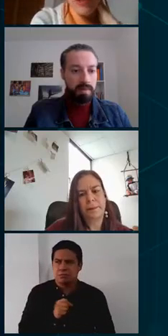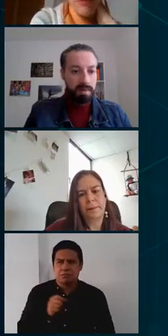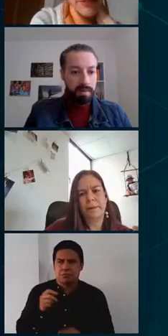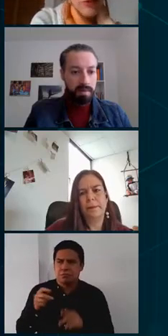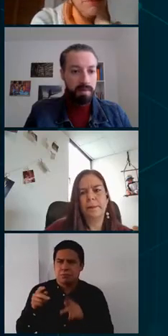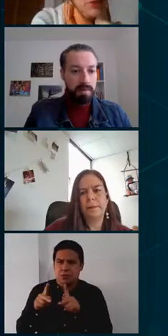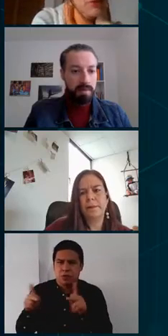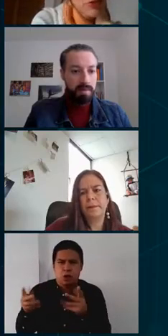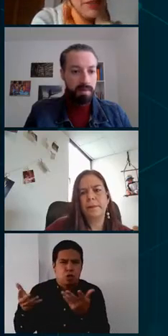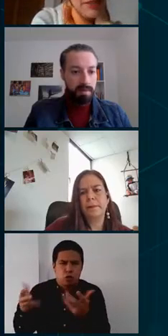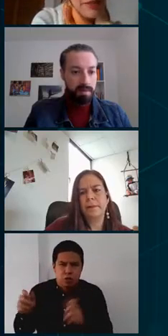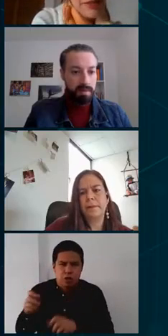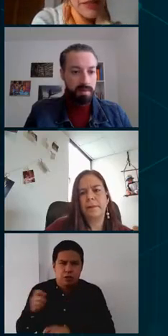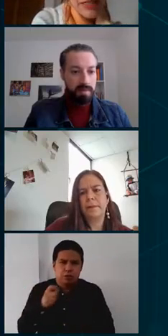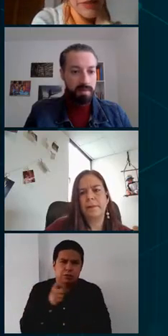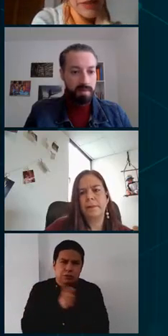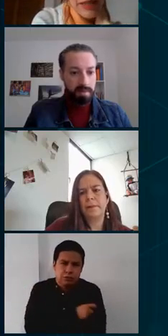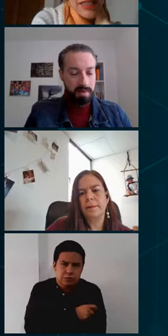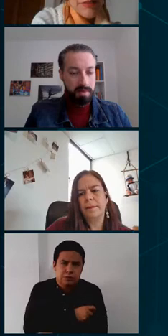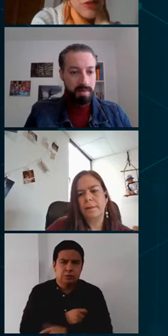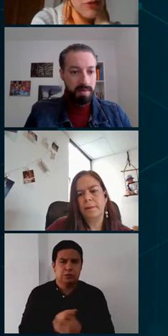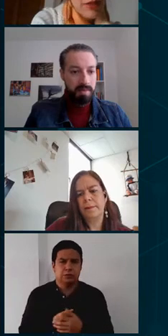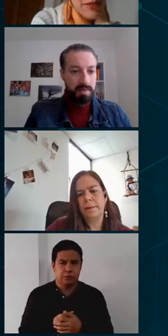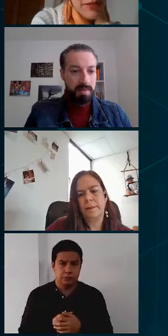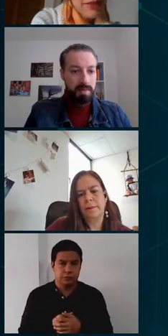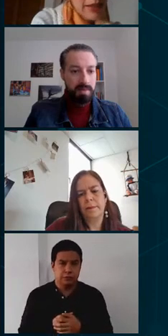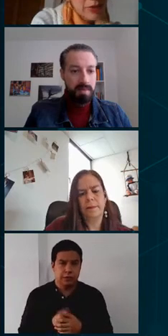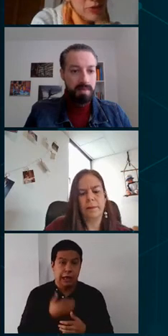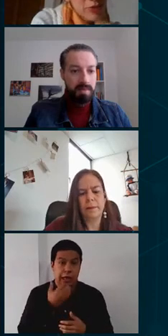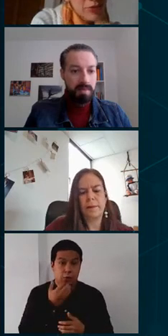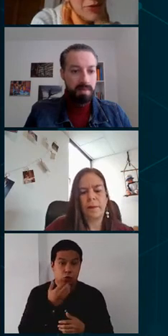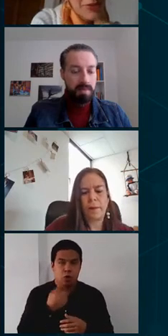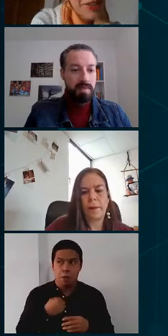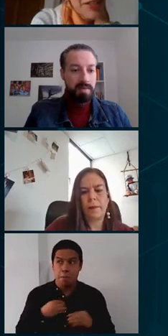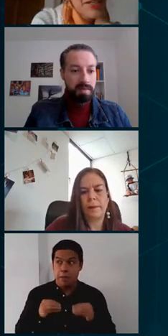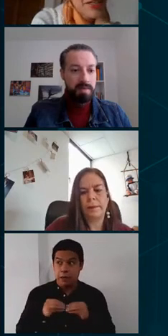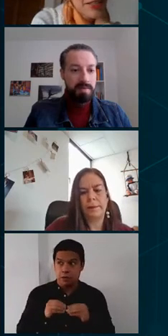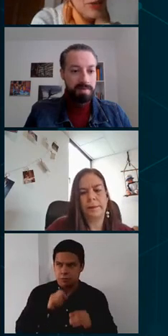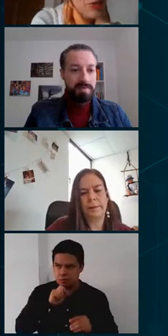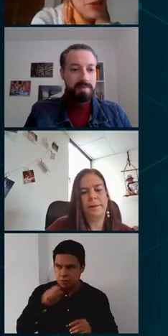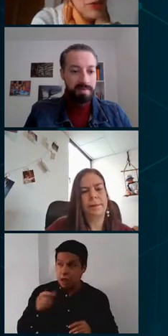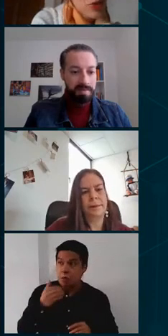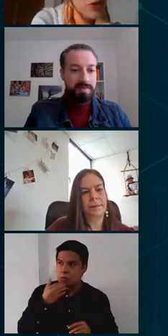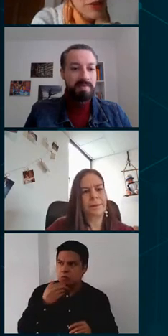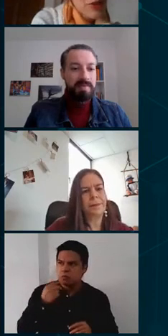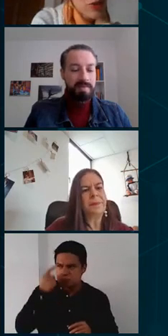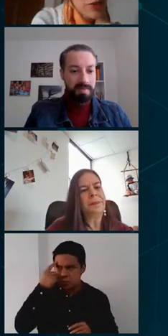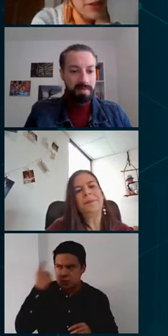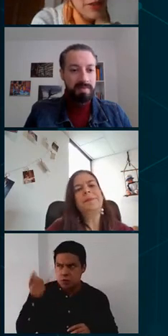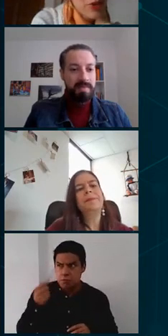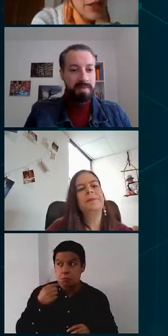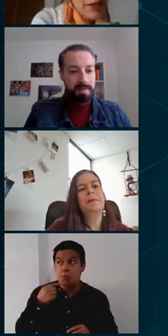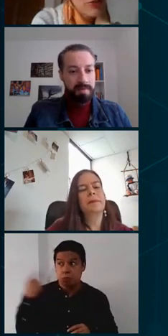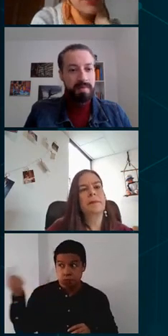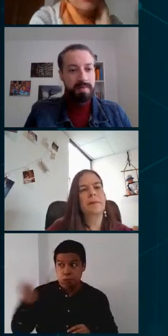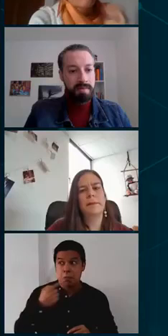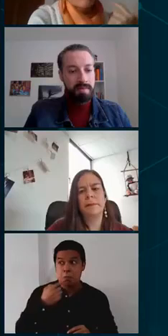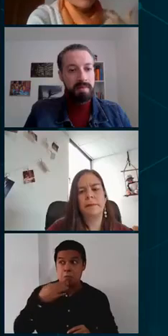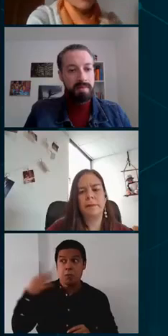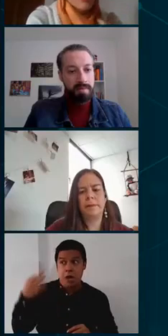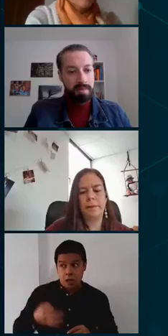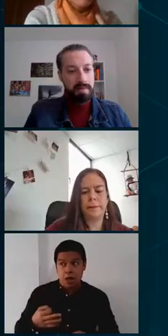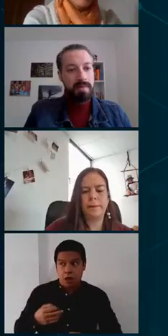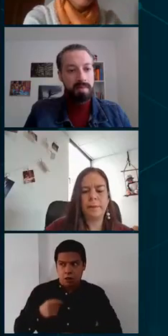oíste, pero ¿vos no crees que sí es verdad que las vacunas hacen daño? ¿Cierto? Porque estoy direccionándola